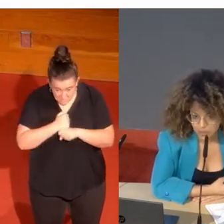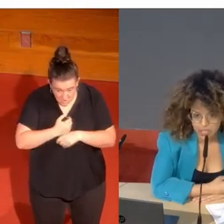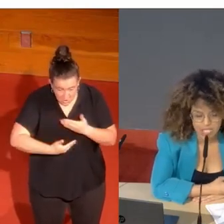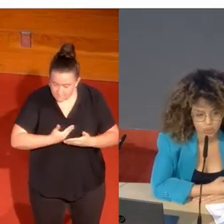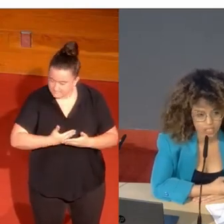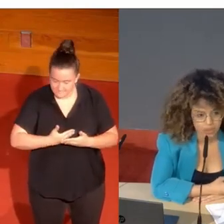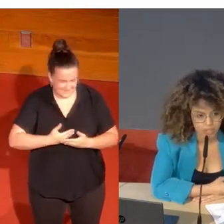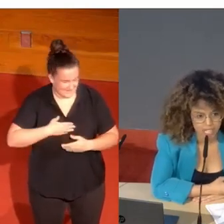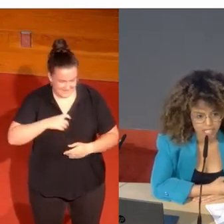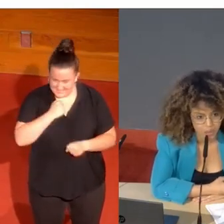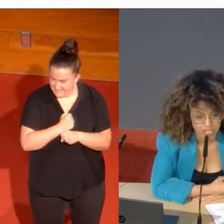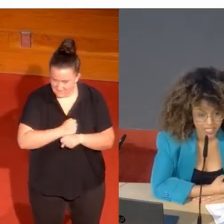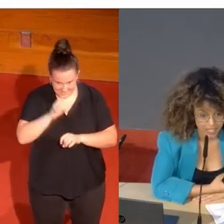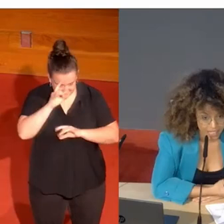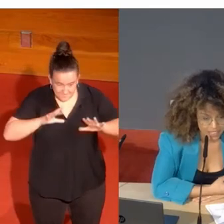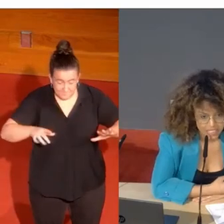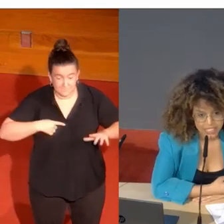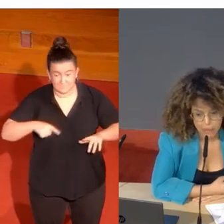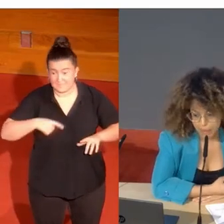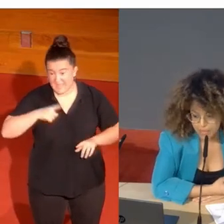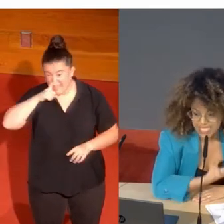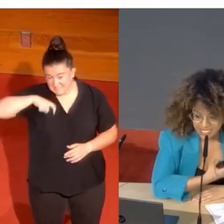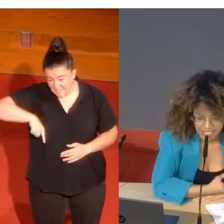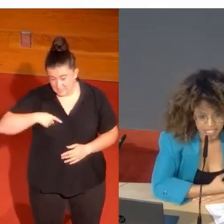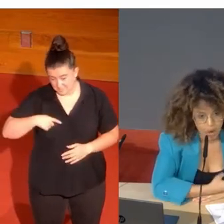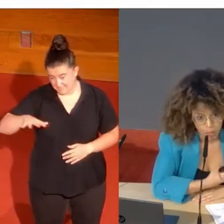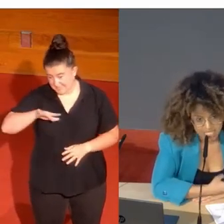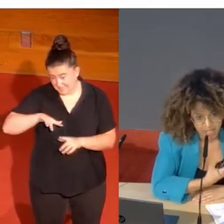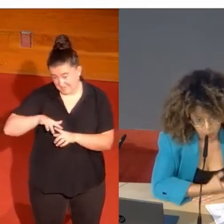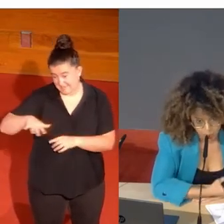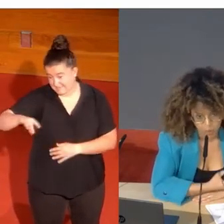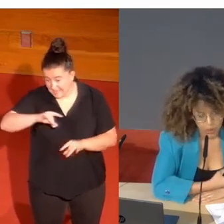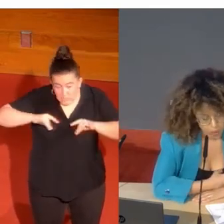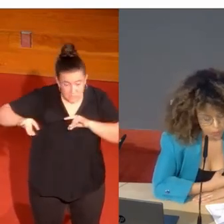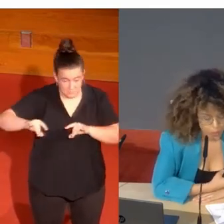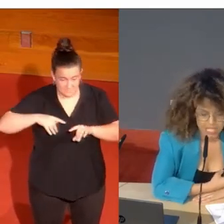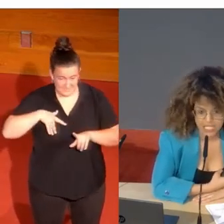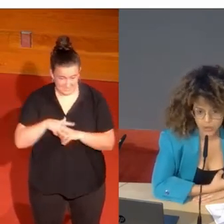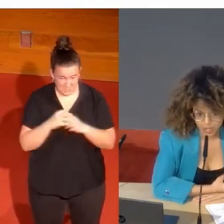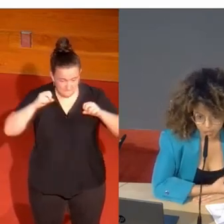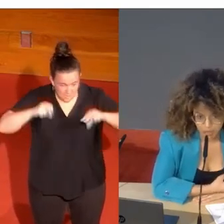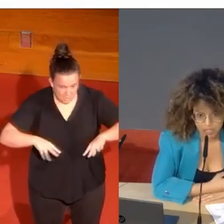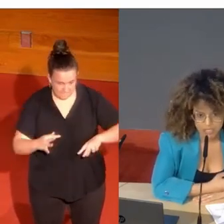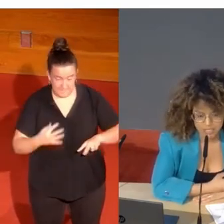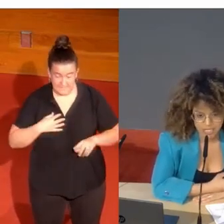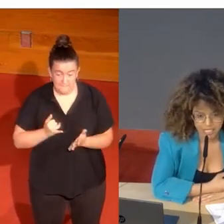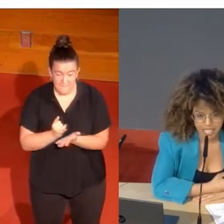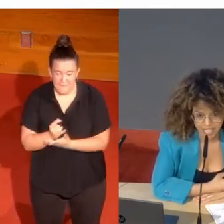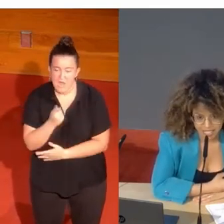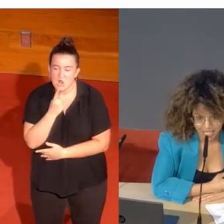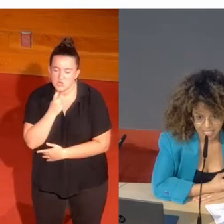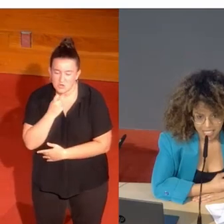este año la situación en la región se agrava y el mapa se tiñe aún más de rojo por la situación